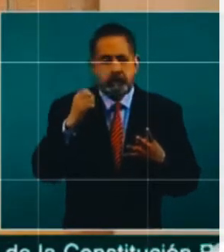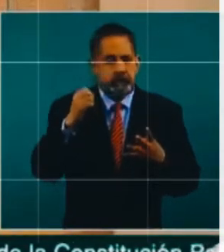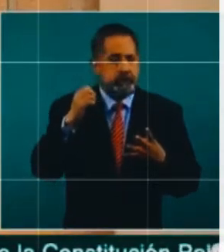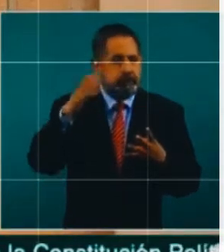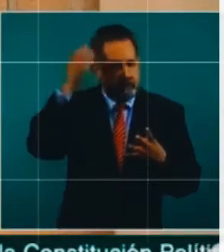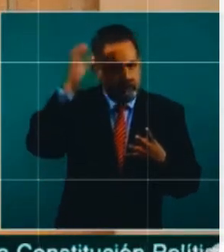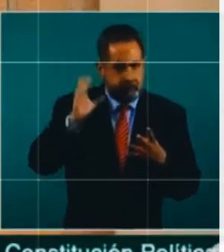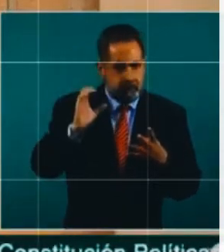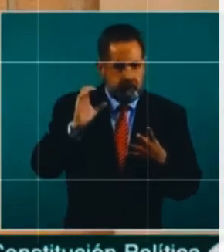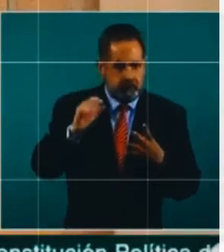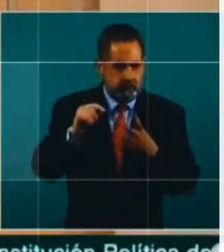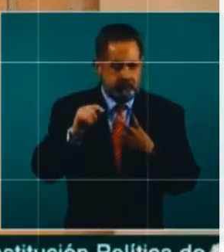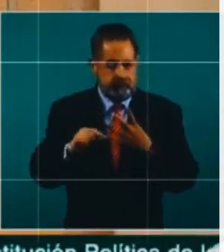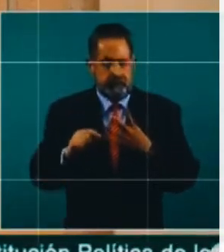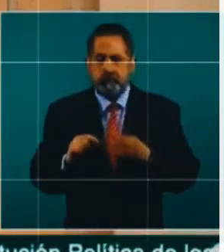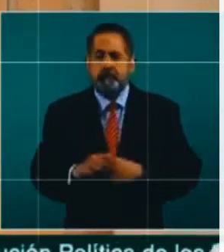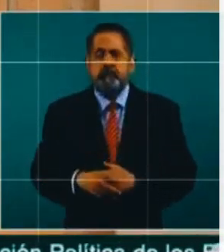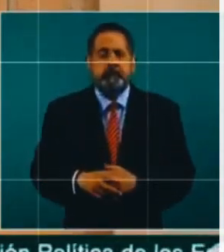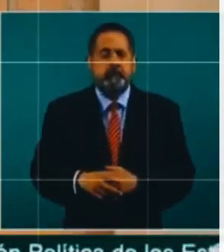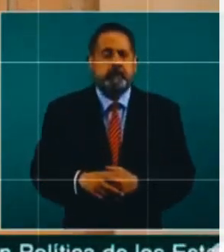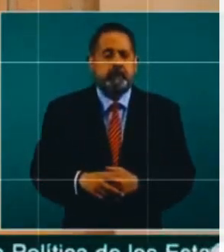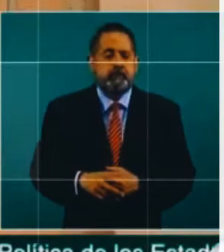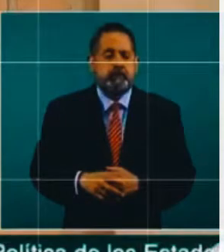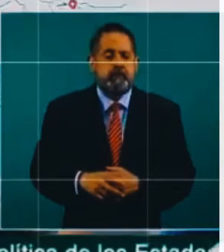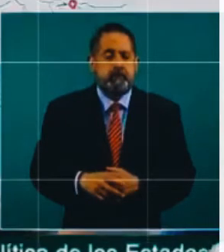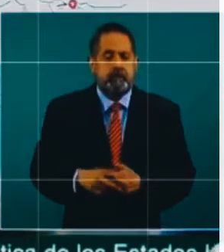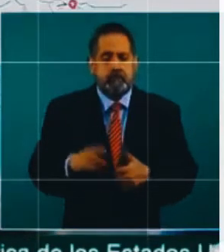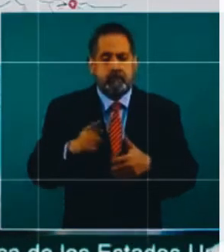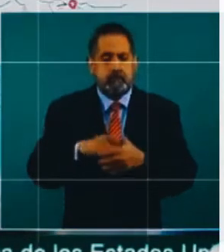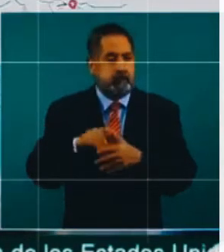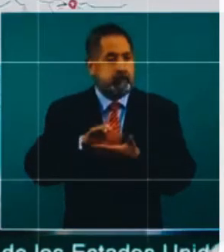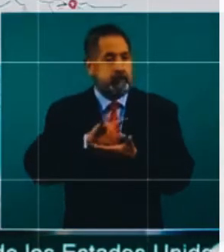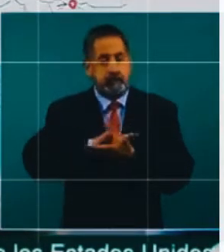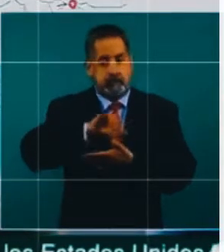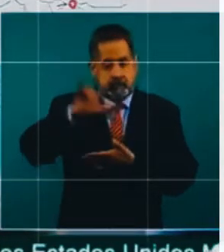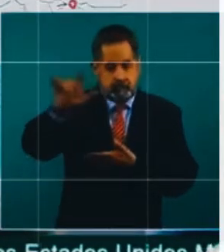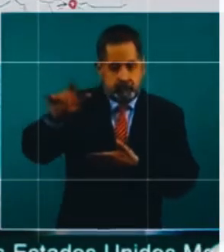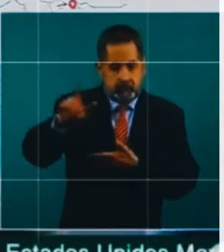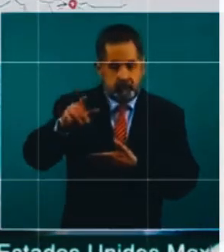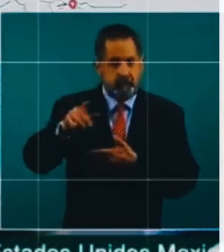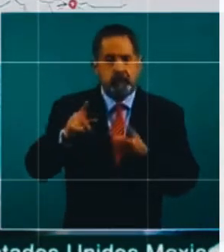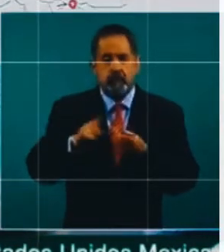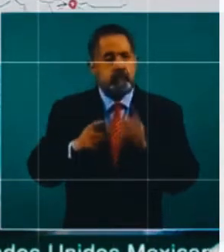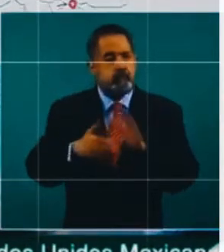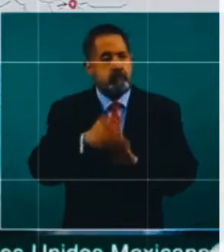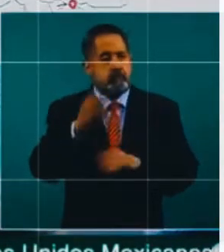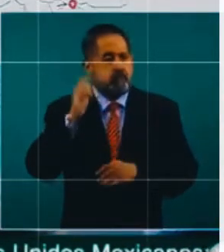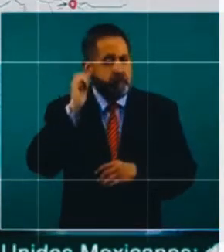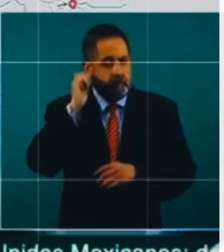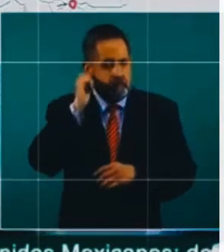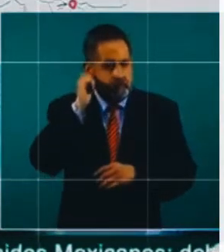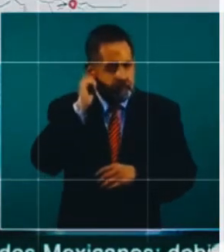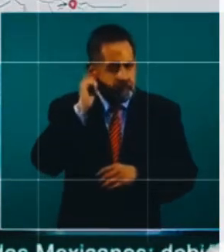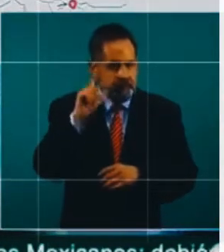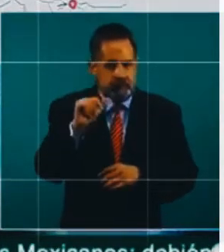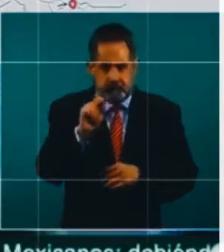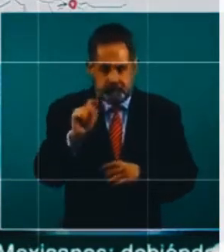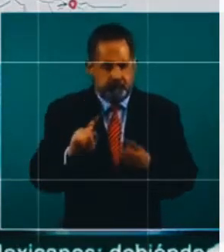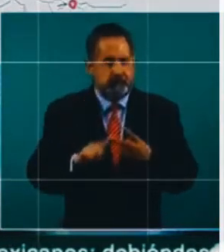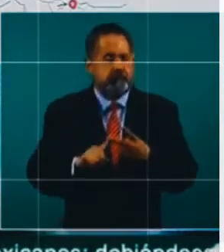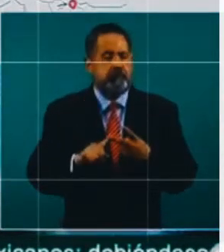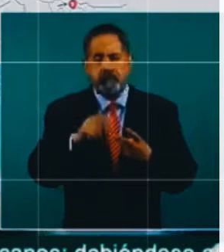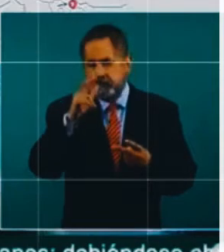Culiacán. Adelante, por favor. Las rutas aéreas que se realizaron hacia La Paz y luego a